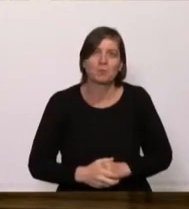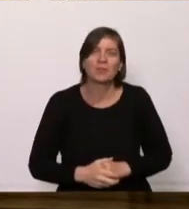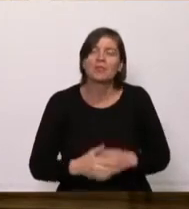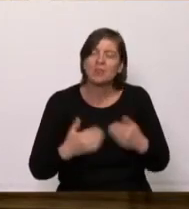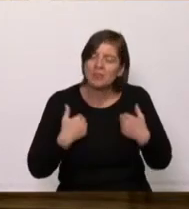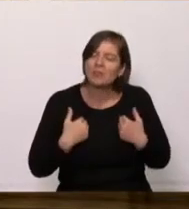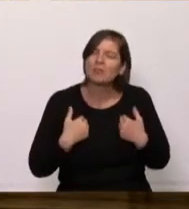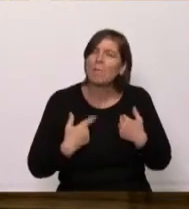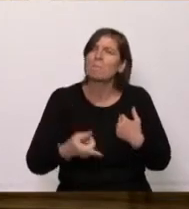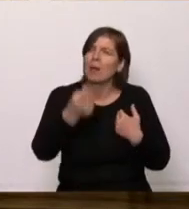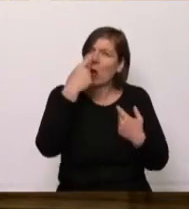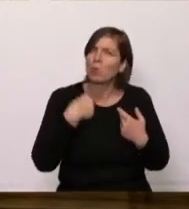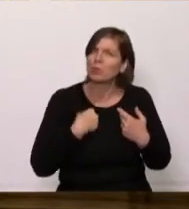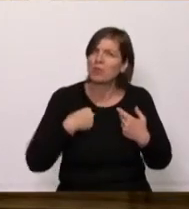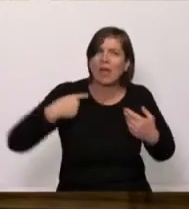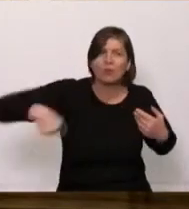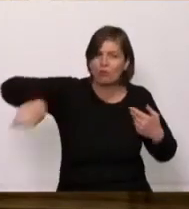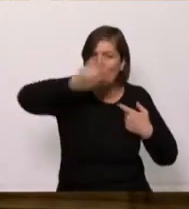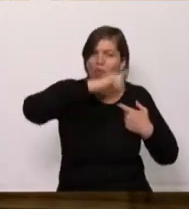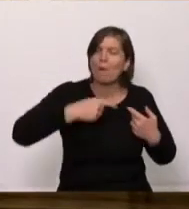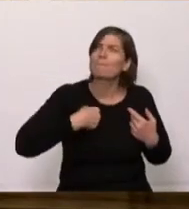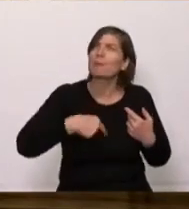Y me animo a hacernos una pregunta.